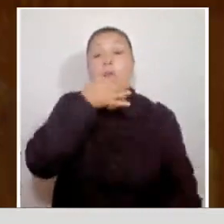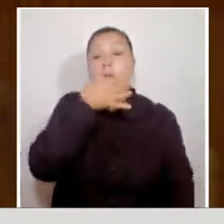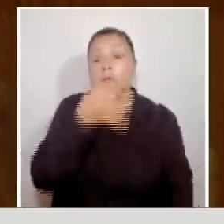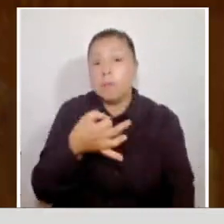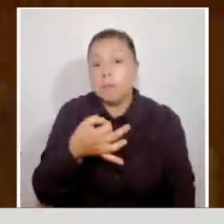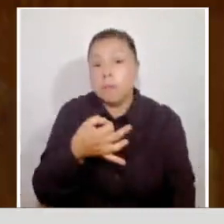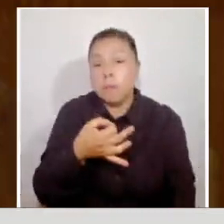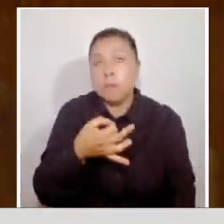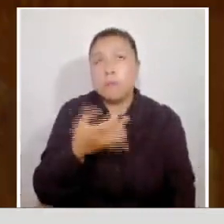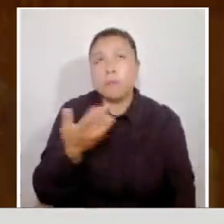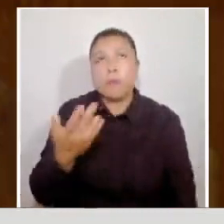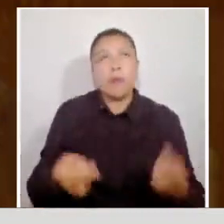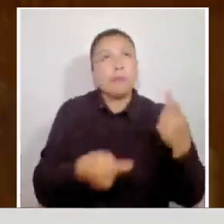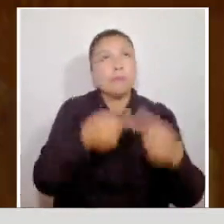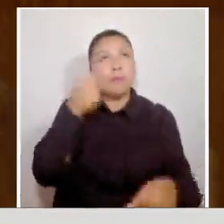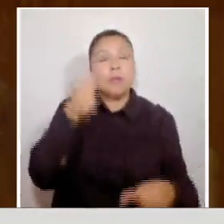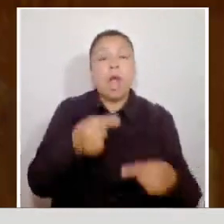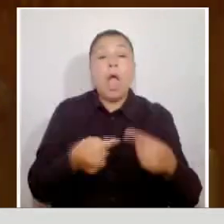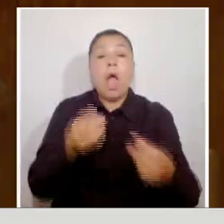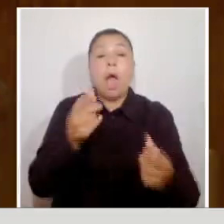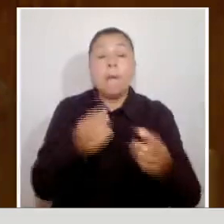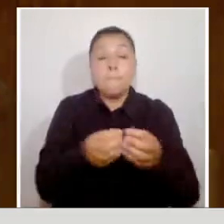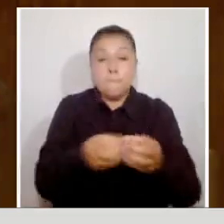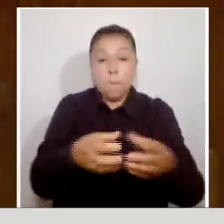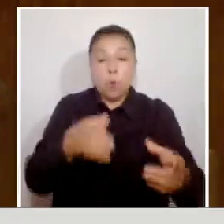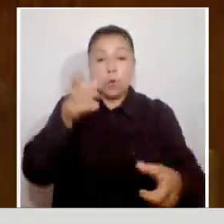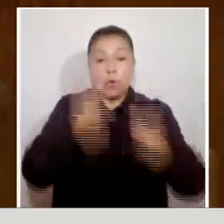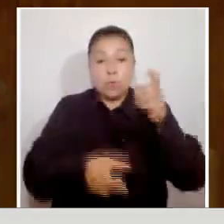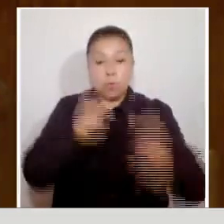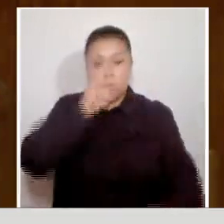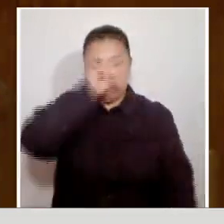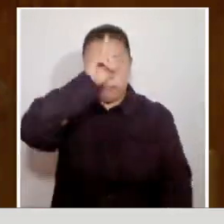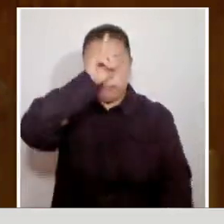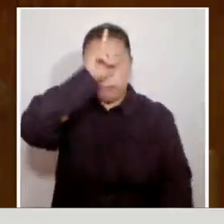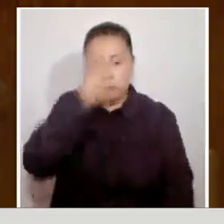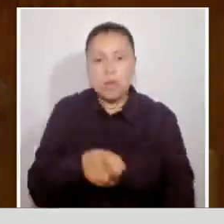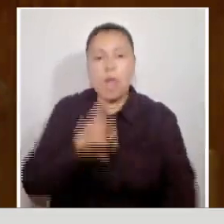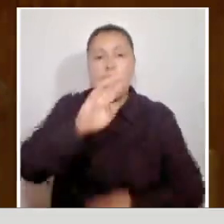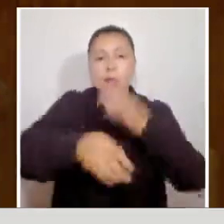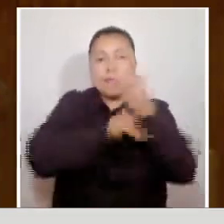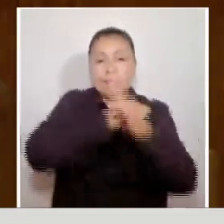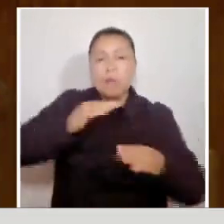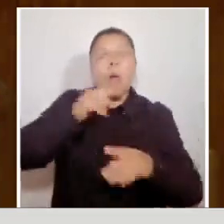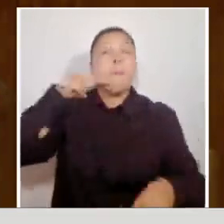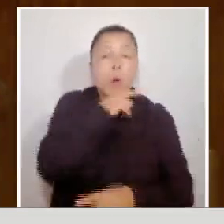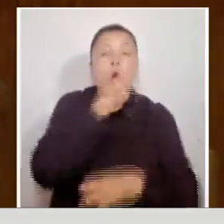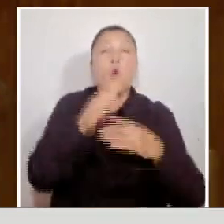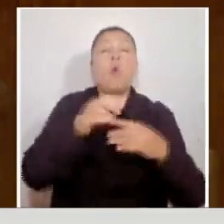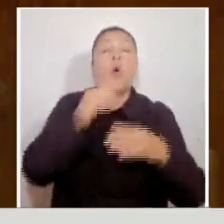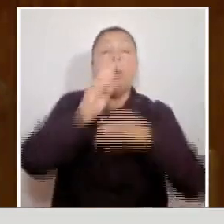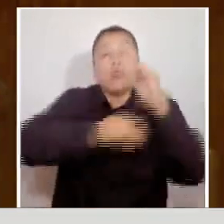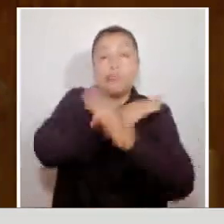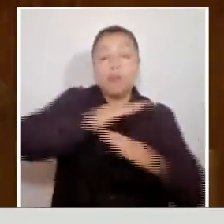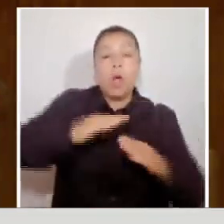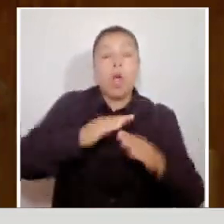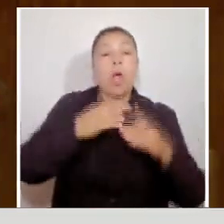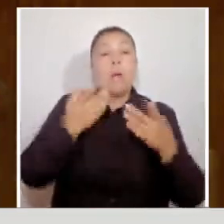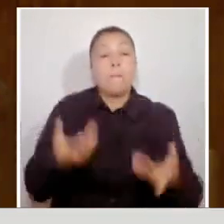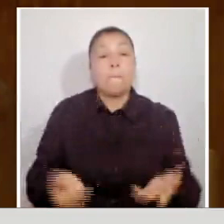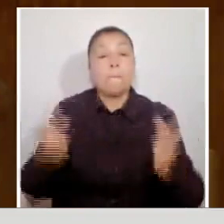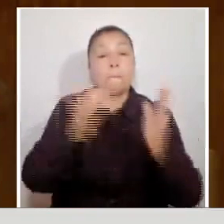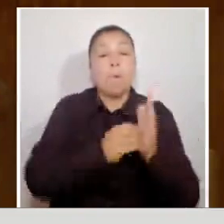ya que muchas personas tradicionalmente ha considerado el karate por ejemplo como un arte Marcial pudiendo constituir incluso una